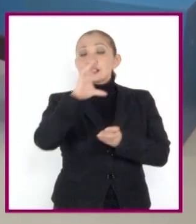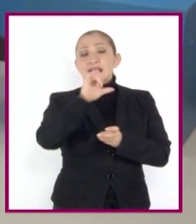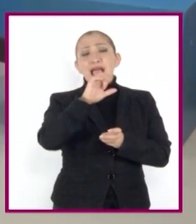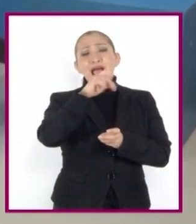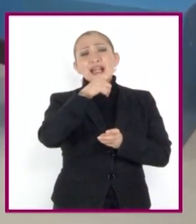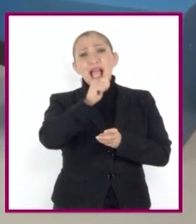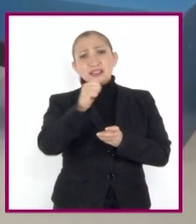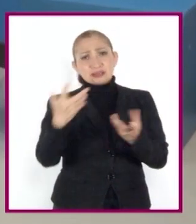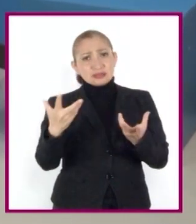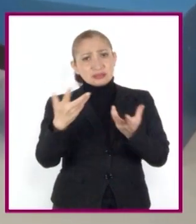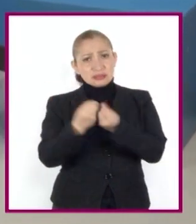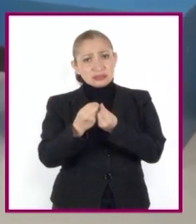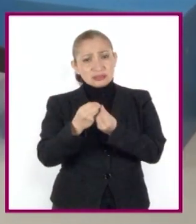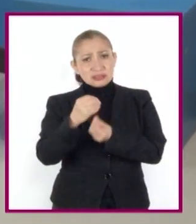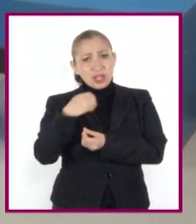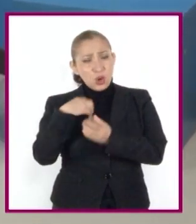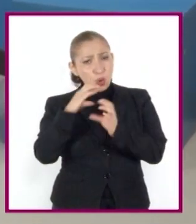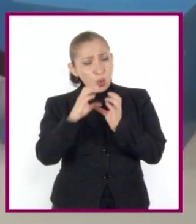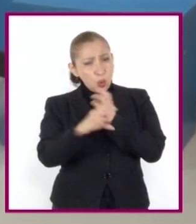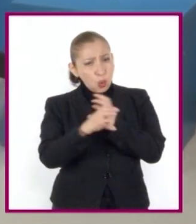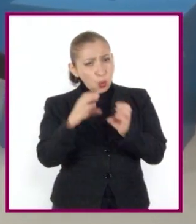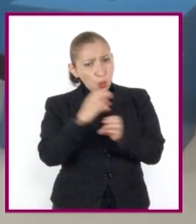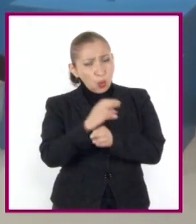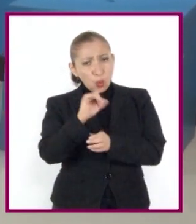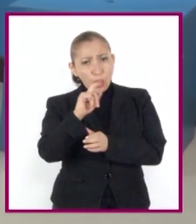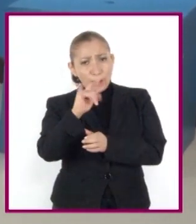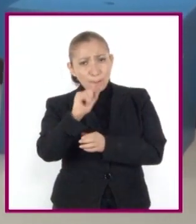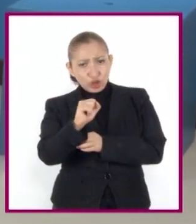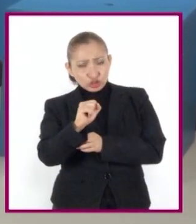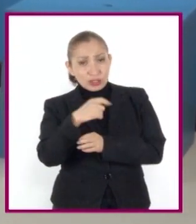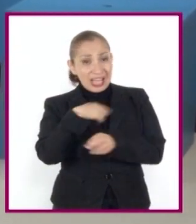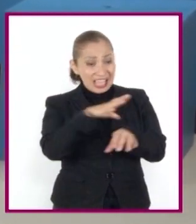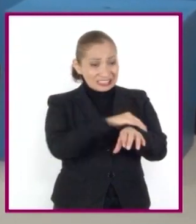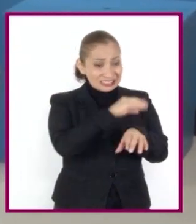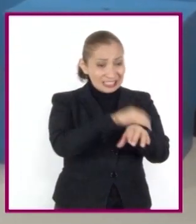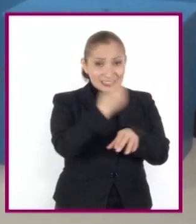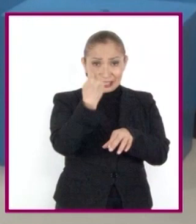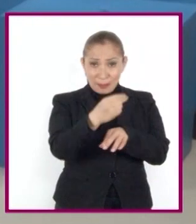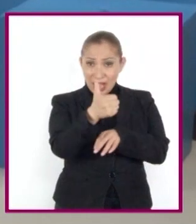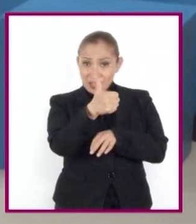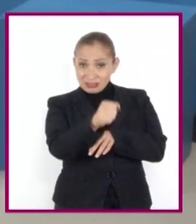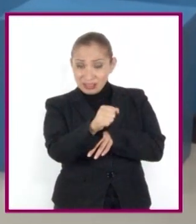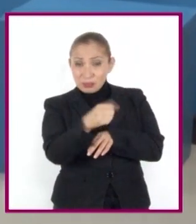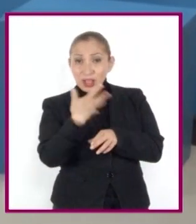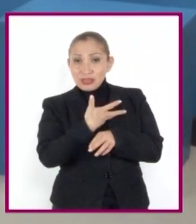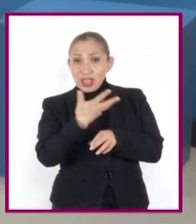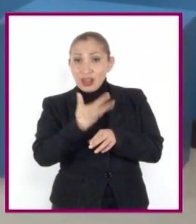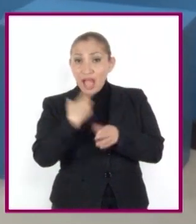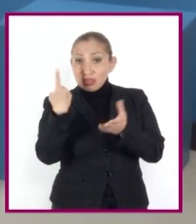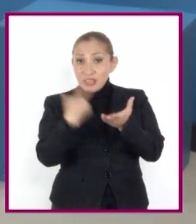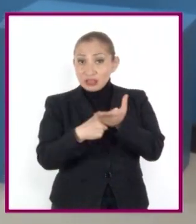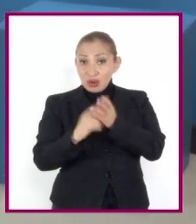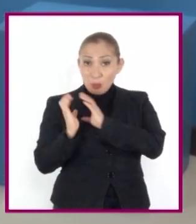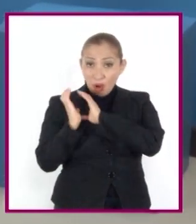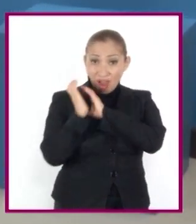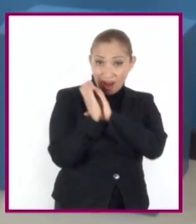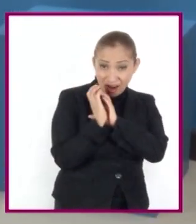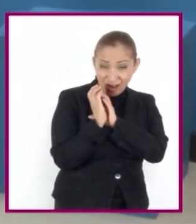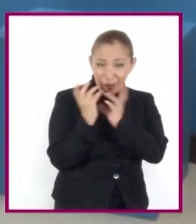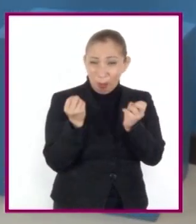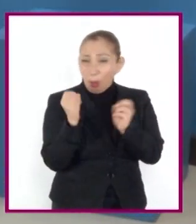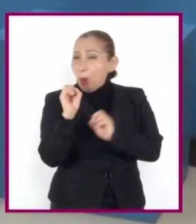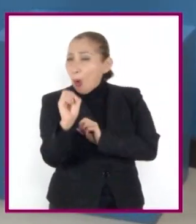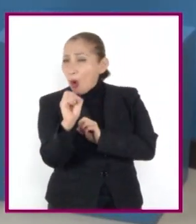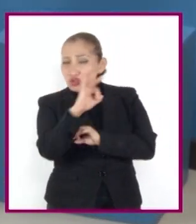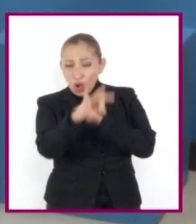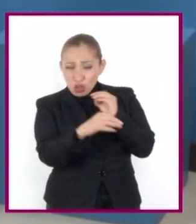cargan cuerpos? ¿Qué significará? ¿Será que las cargas eléctricas se llaman así porque llevan cargando algo? ¿Será que todos